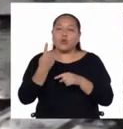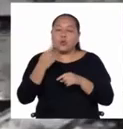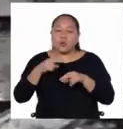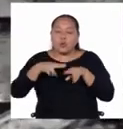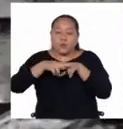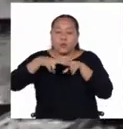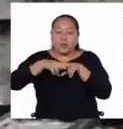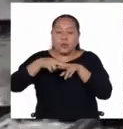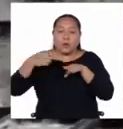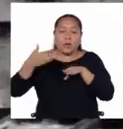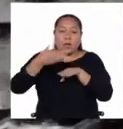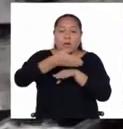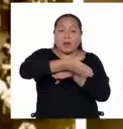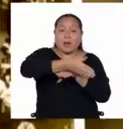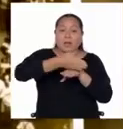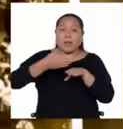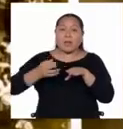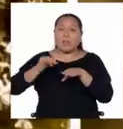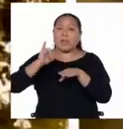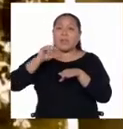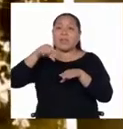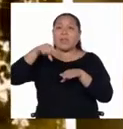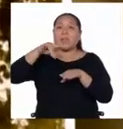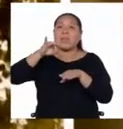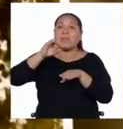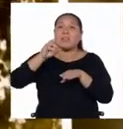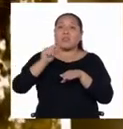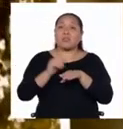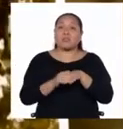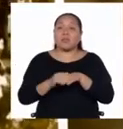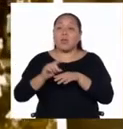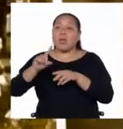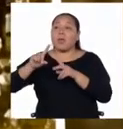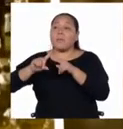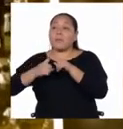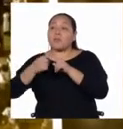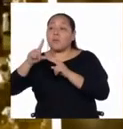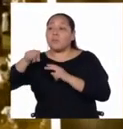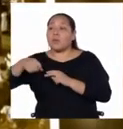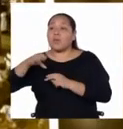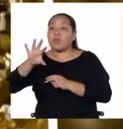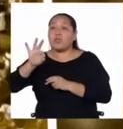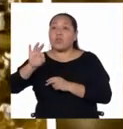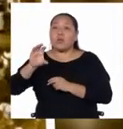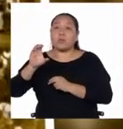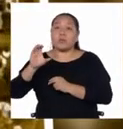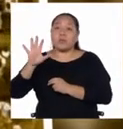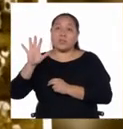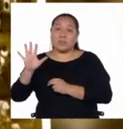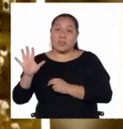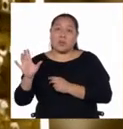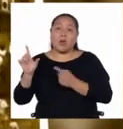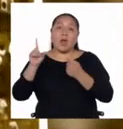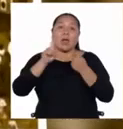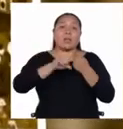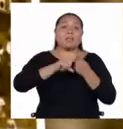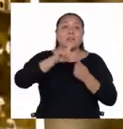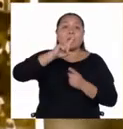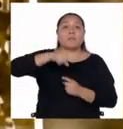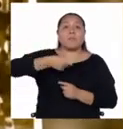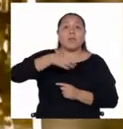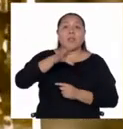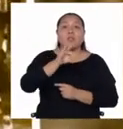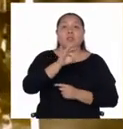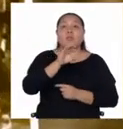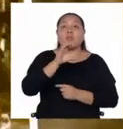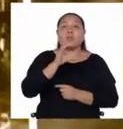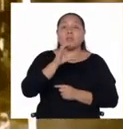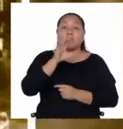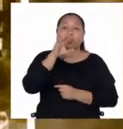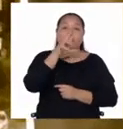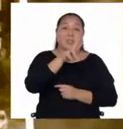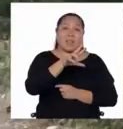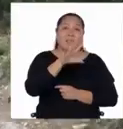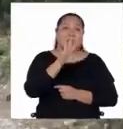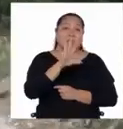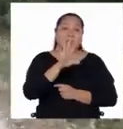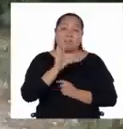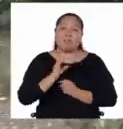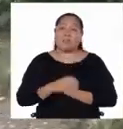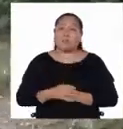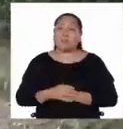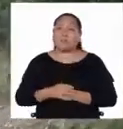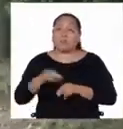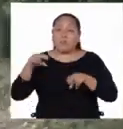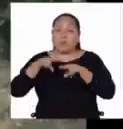Iquitos, que funcionó entre 1905 y 1935. Por su parte,